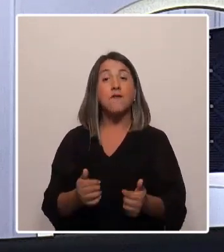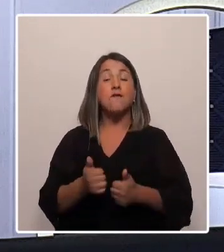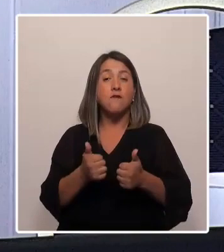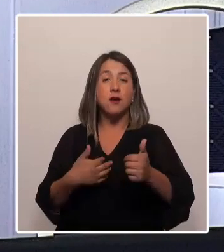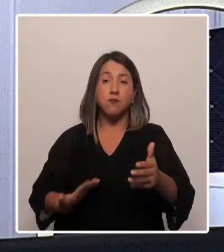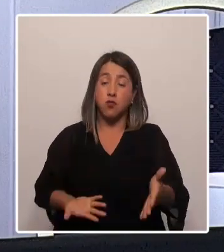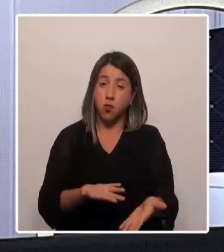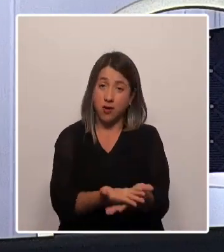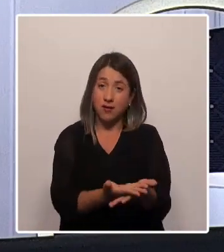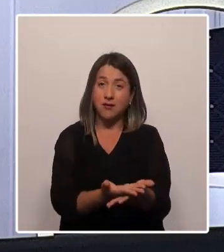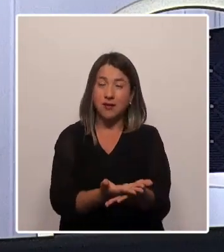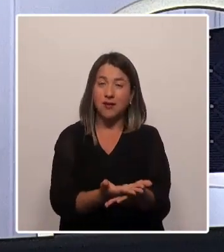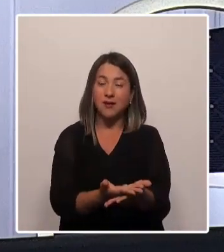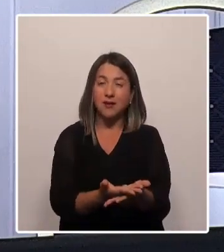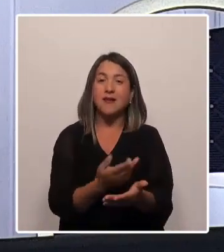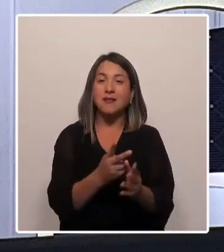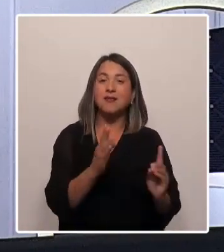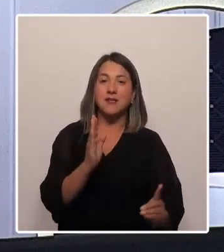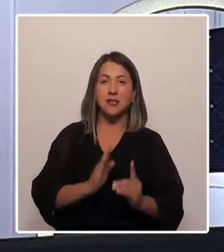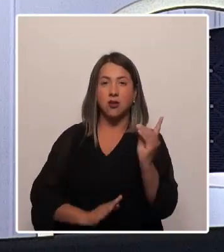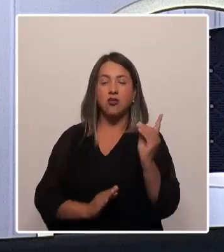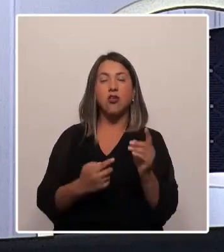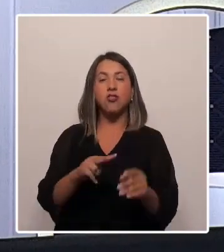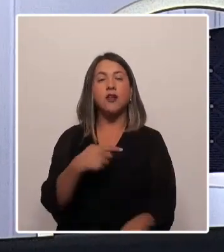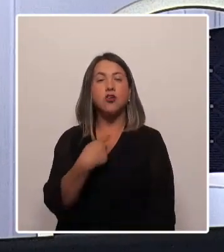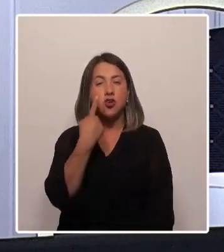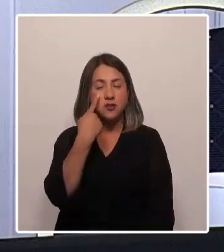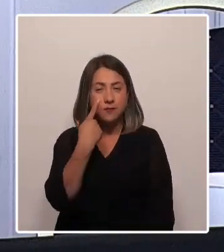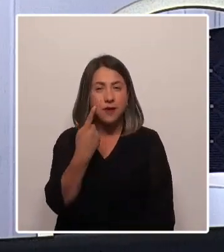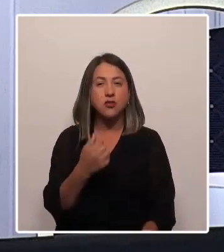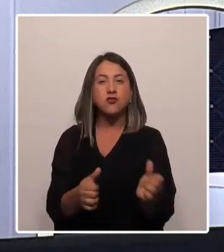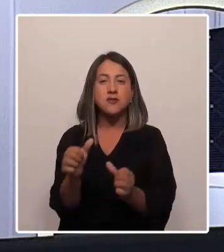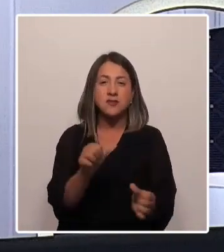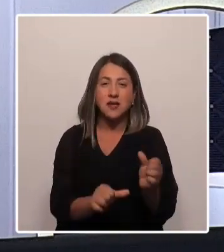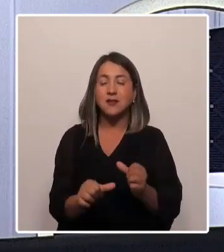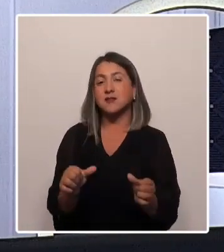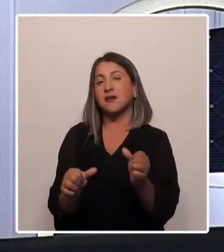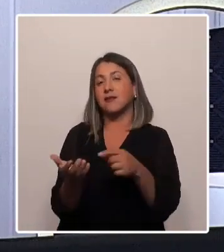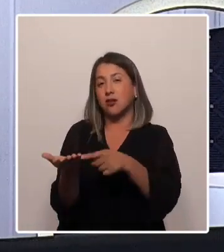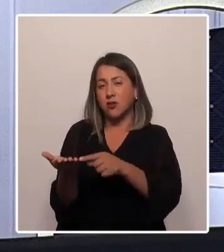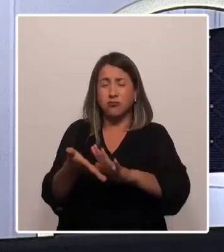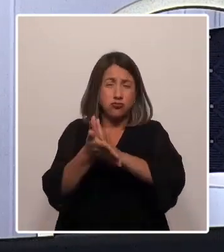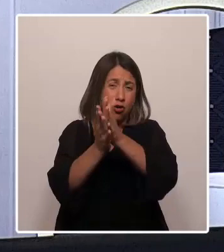propuesta respecto al desarrollo del conocimiento, la ciencia, la tecnología y todo aquello